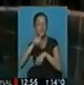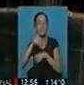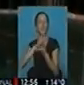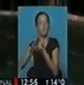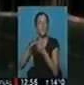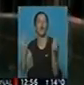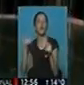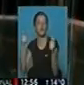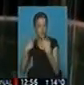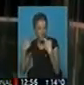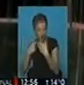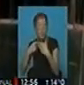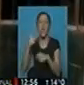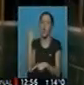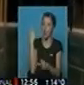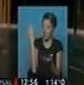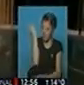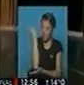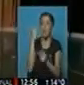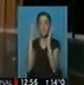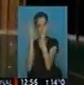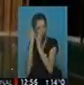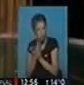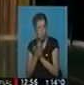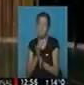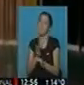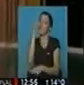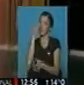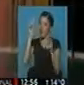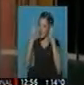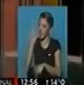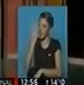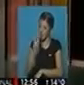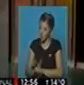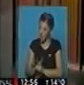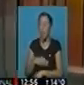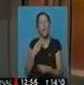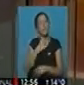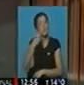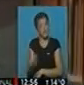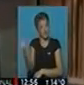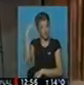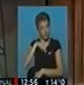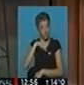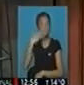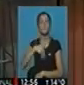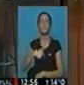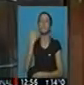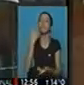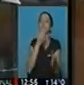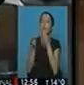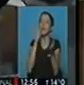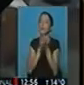economista, investigador, especialista en Bolivia, muy especialista en Bolivia, muchas veces nos visitó en este espacio. Y hoy estamos para hablar de Venezuela, Pablo,